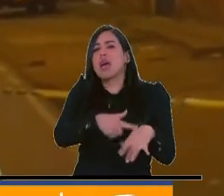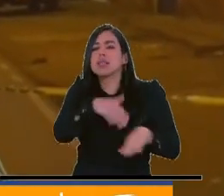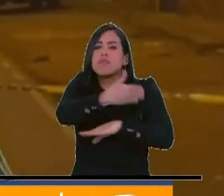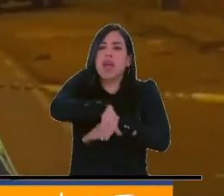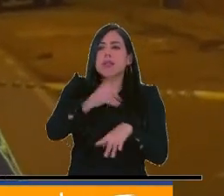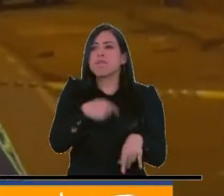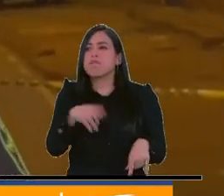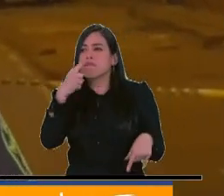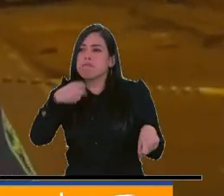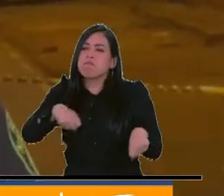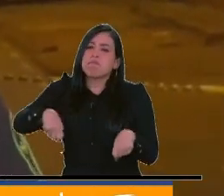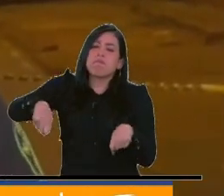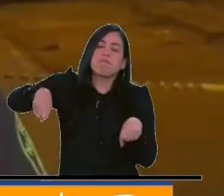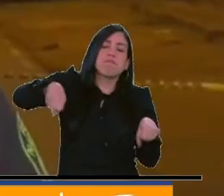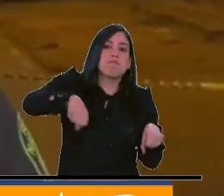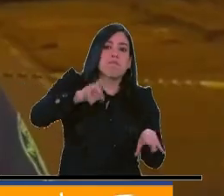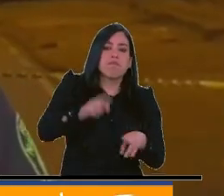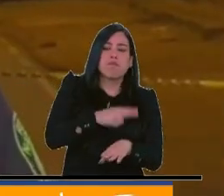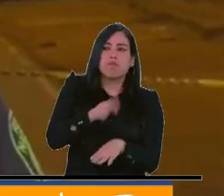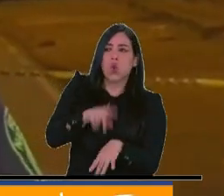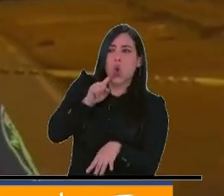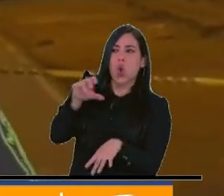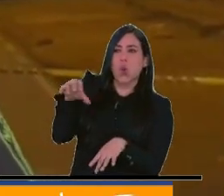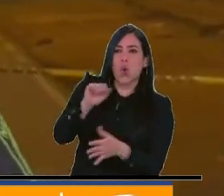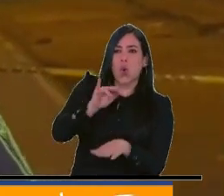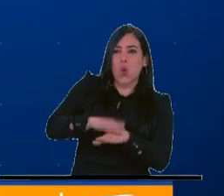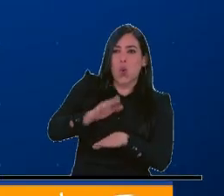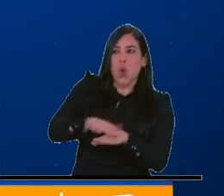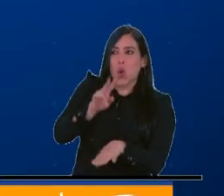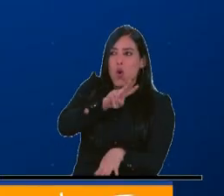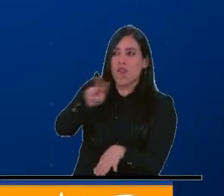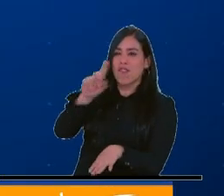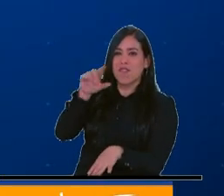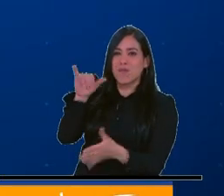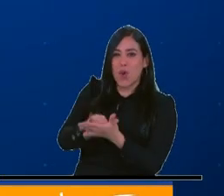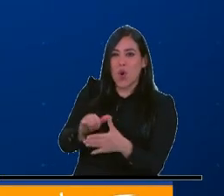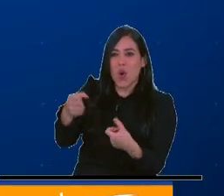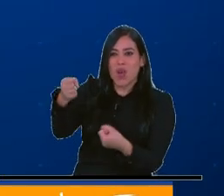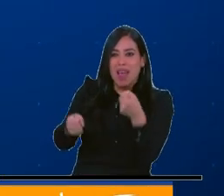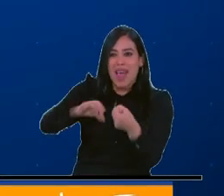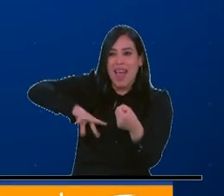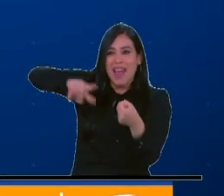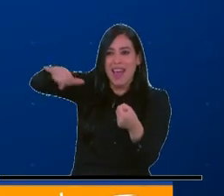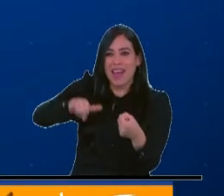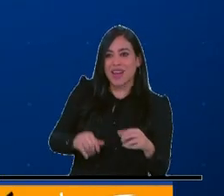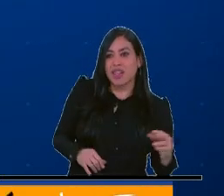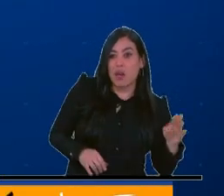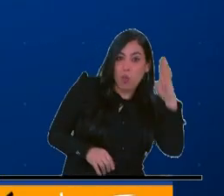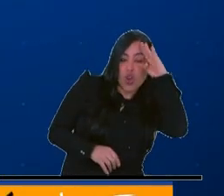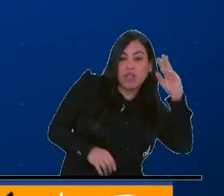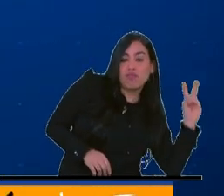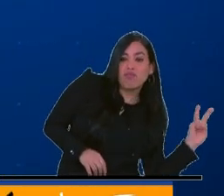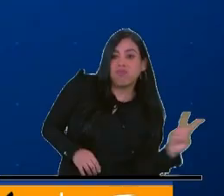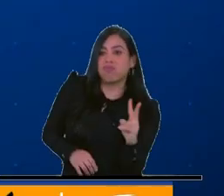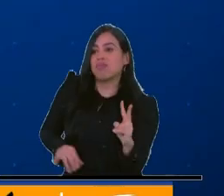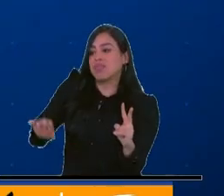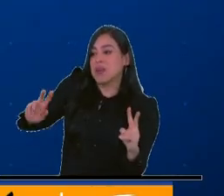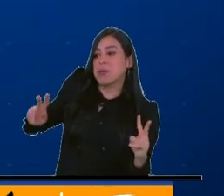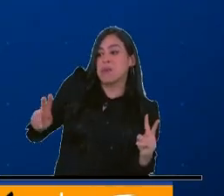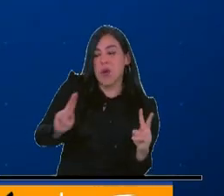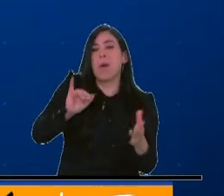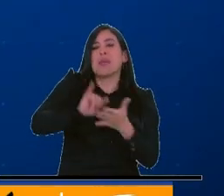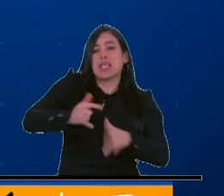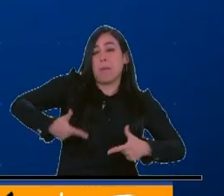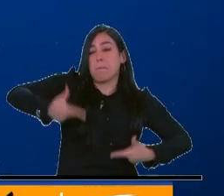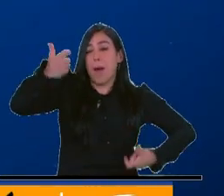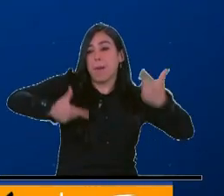vecindario, patrullaje y demás cuando advierten el hurto en flagrancia. Es así cuando se acercan al lugar de los hechos, hay un intercambio de disparos,